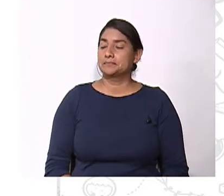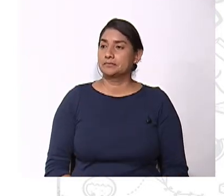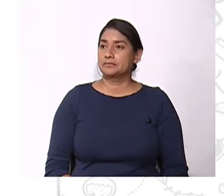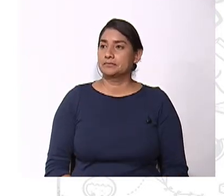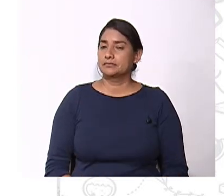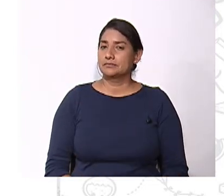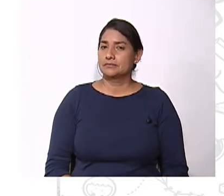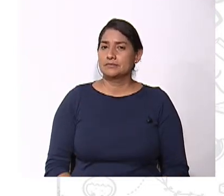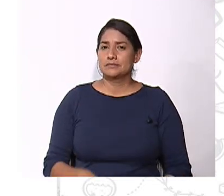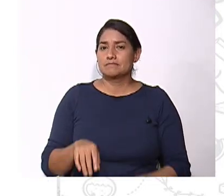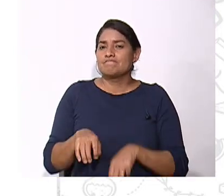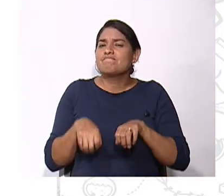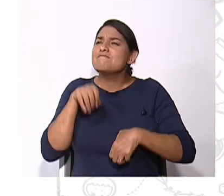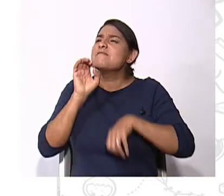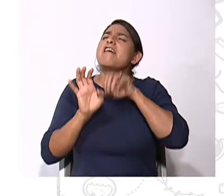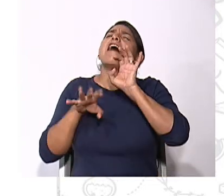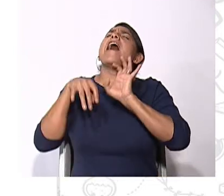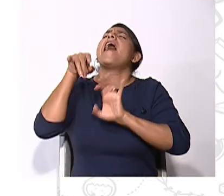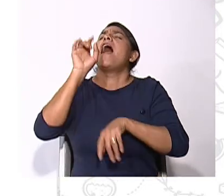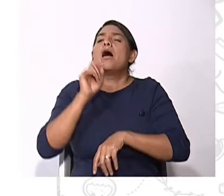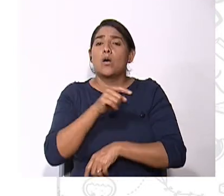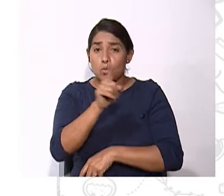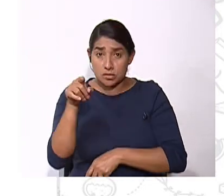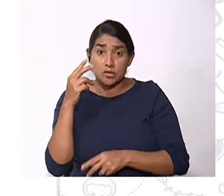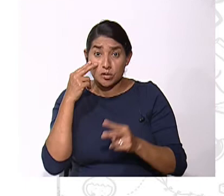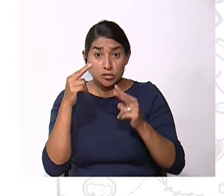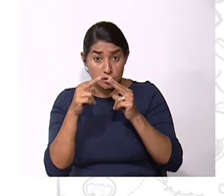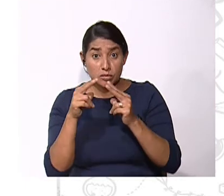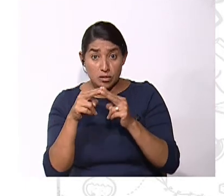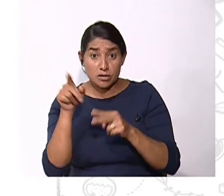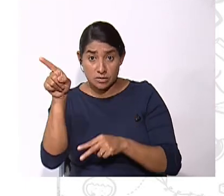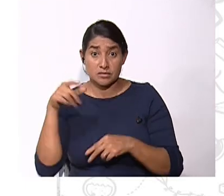Los dinosaurios. ¿Conocen algo de dinosaurios ustedes?